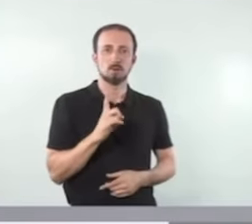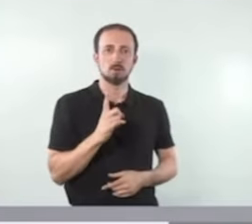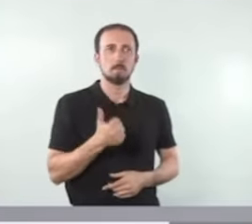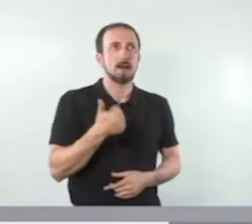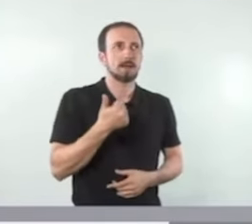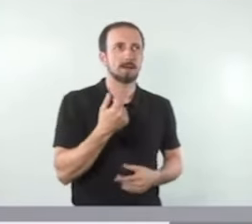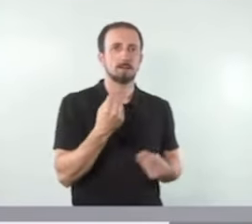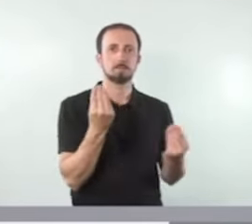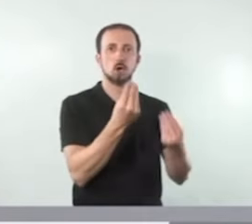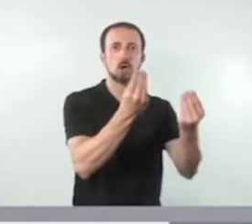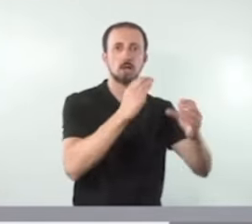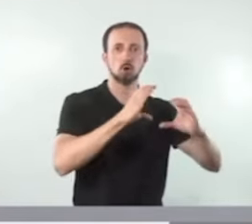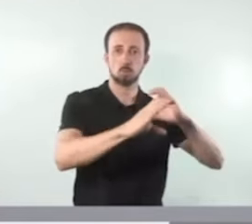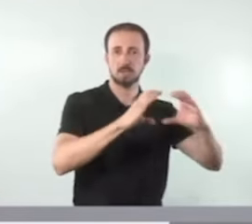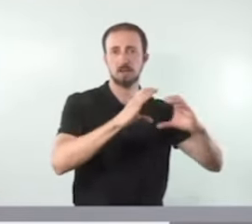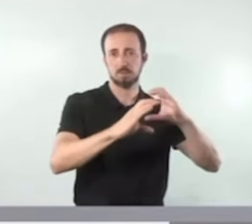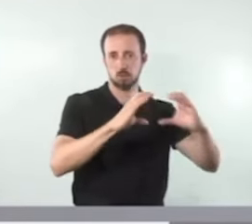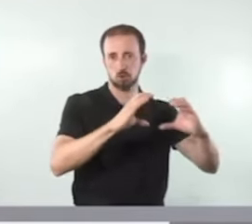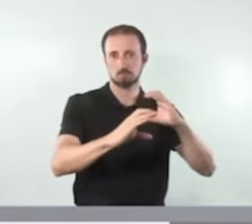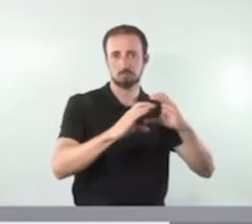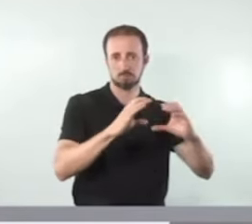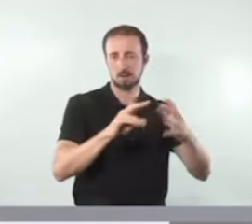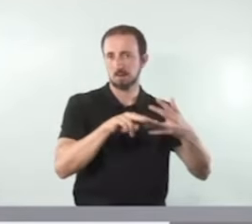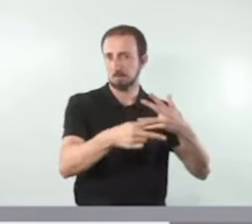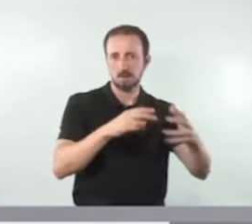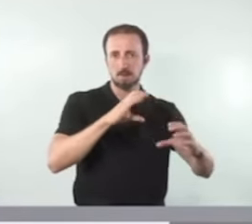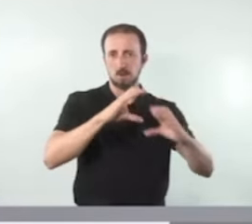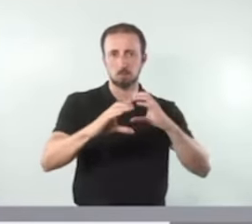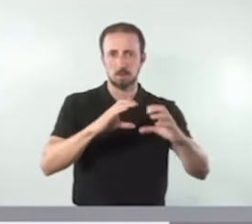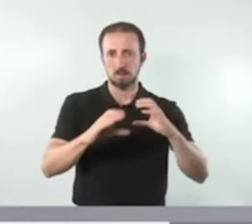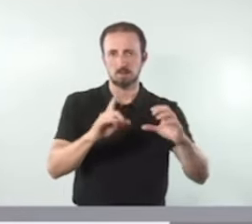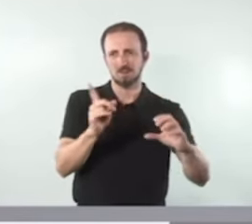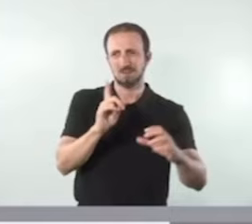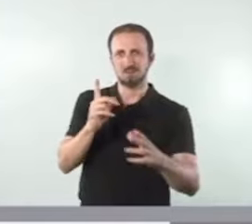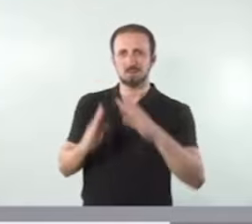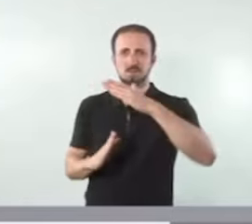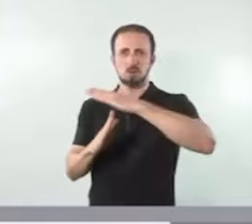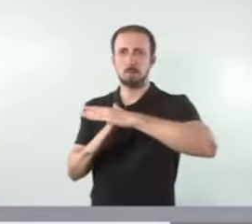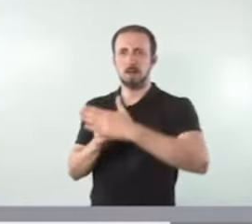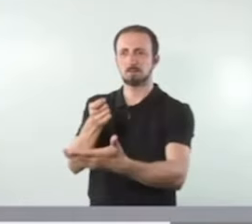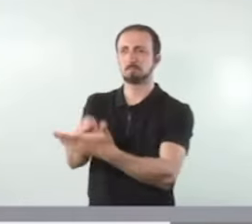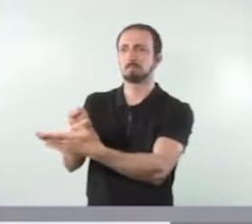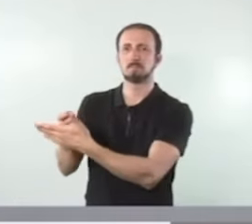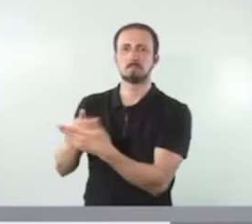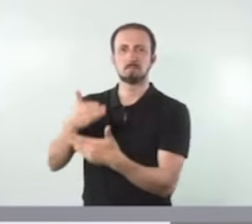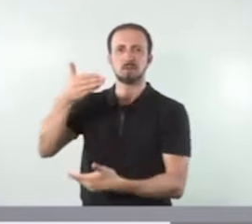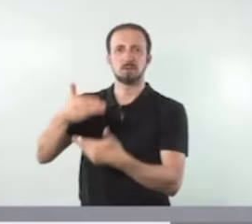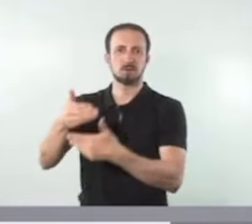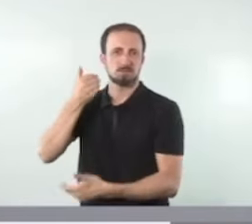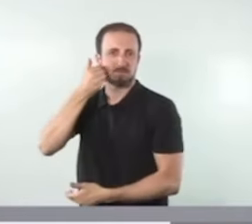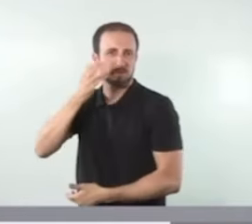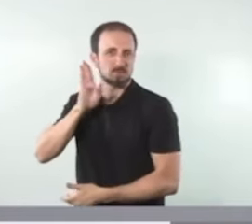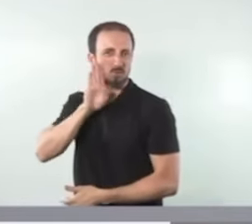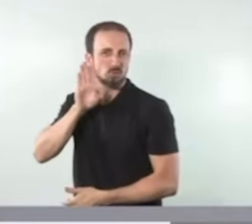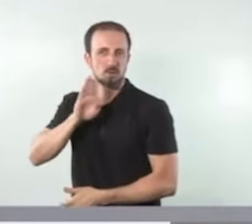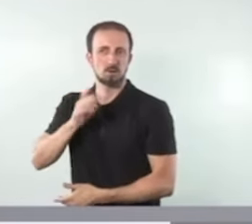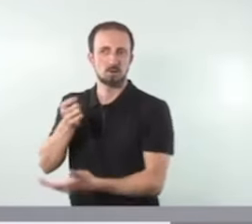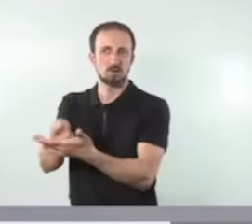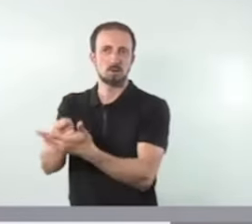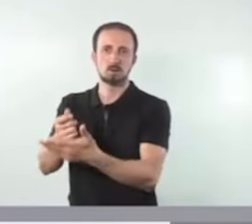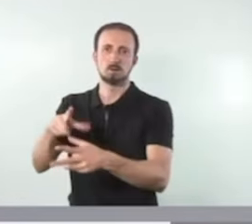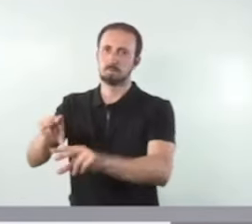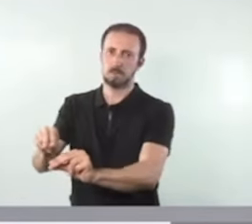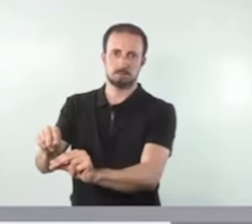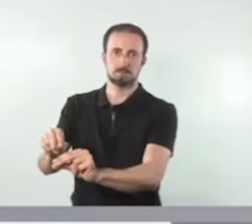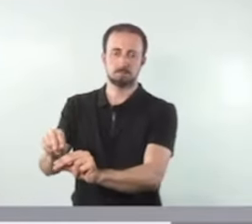la comunicación de nuestra región y dejar de financiar a las cloacas presidente yo le soy sincera no tengo